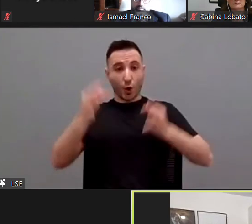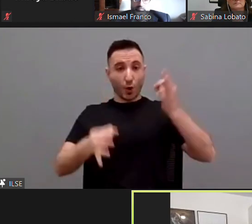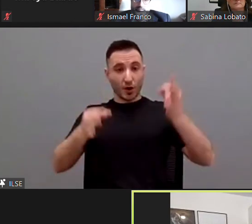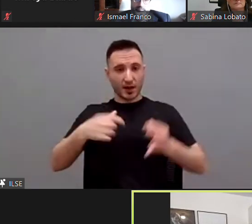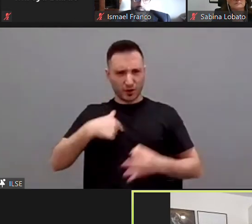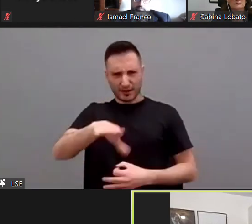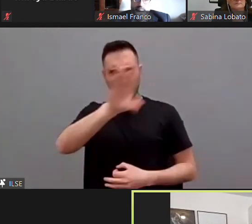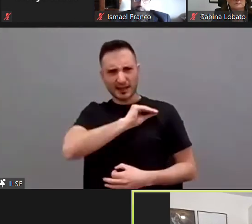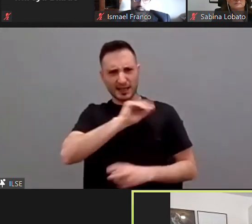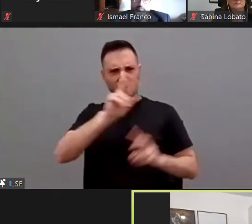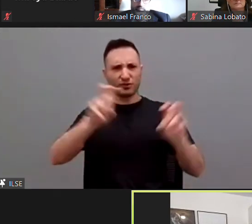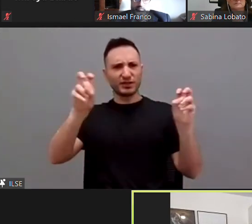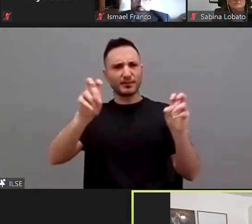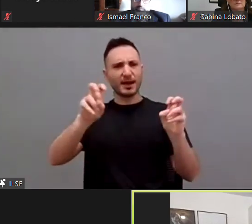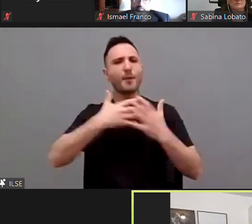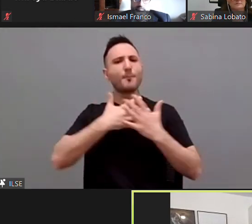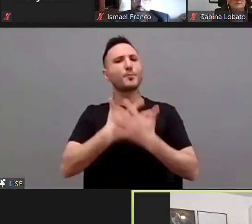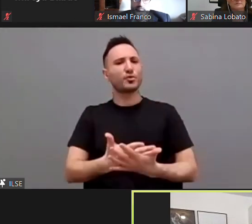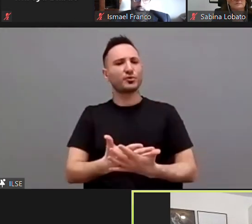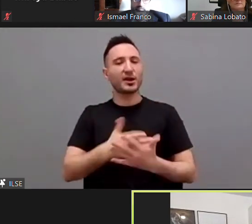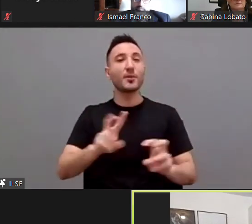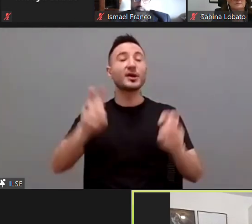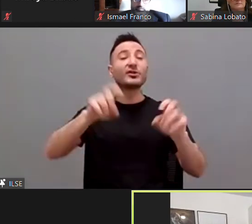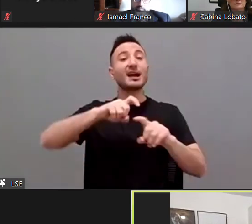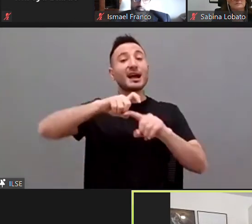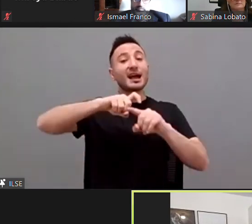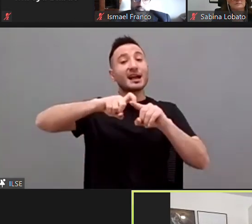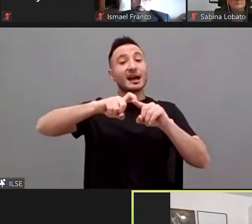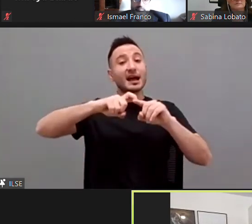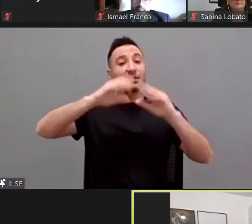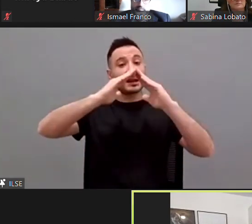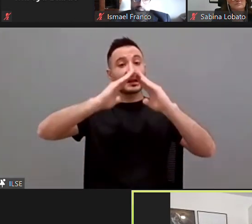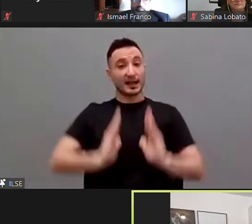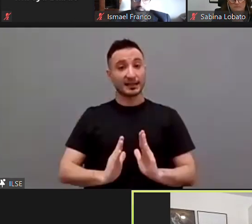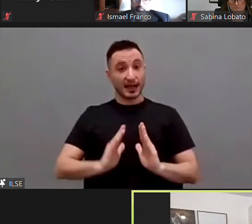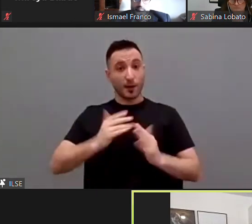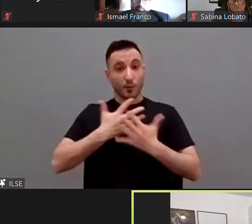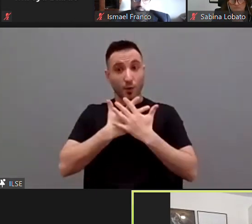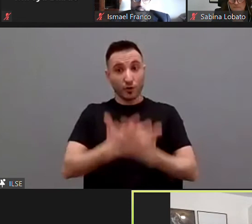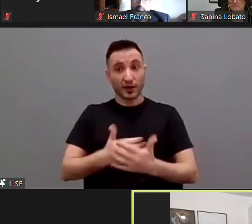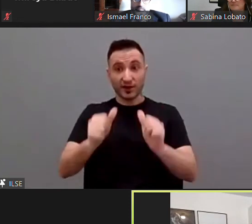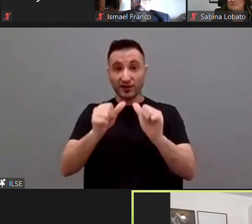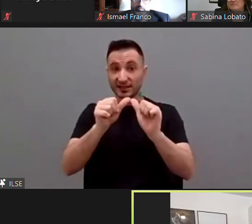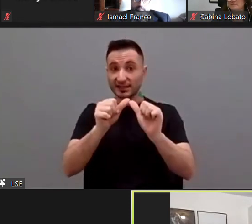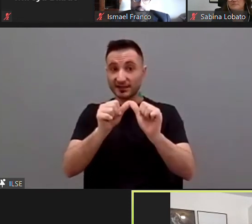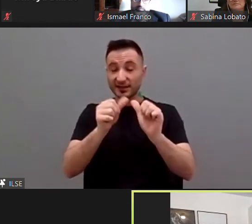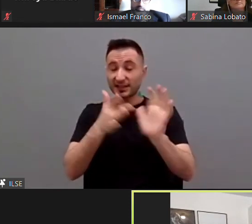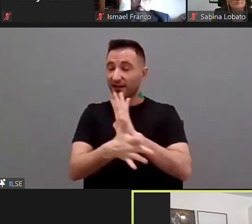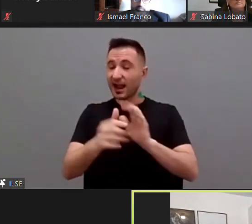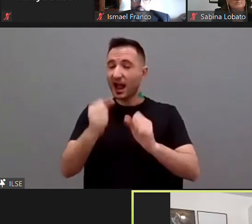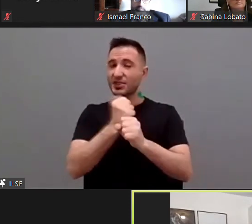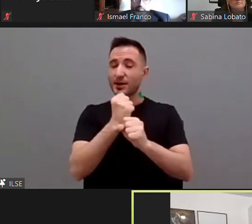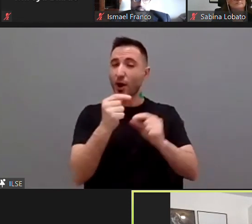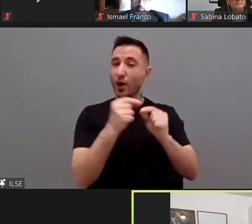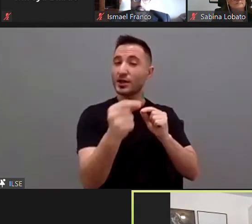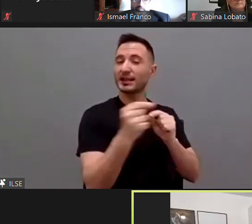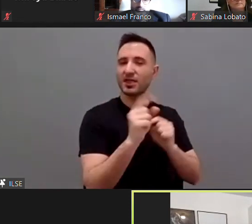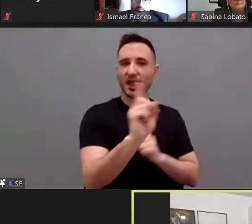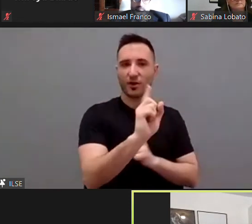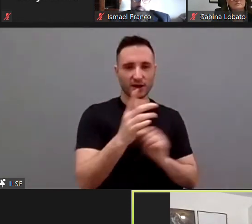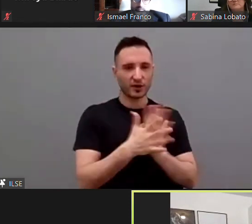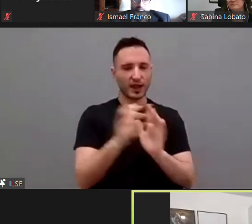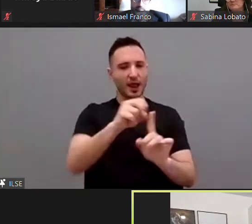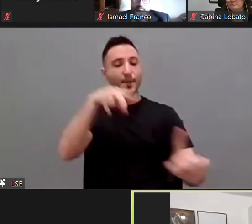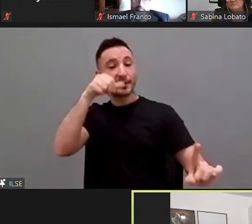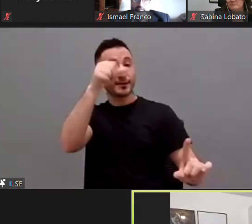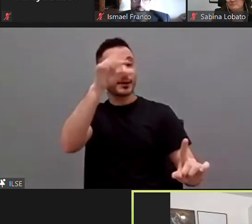pero regular un trabajo a distancia con carácter voluntario no es teletrabajo. Cuando se ha regulado el teletrabajo no se ha tenido en cuenta ni la perspectiva de género ni el carácter